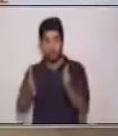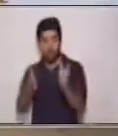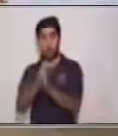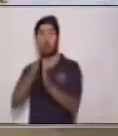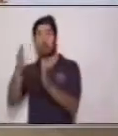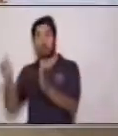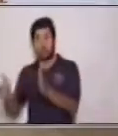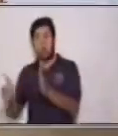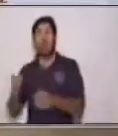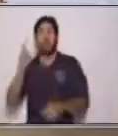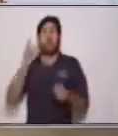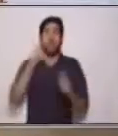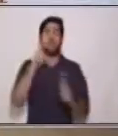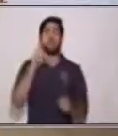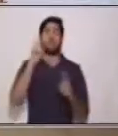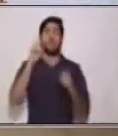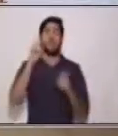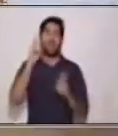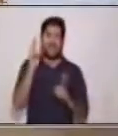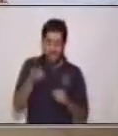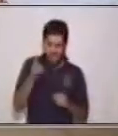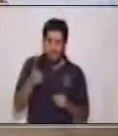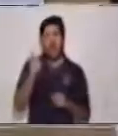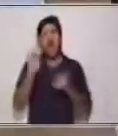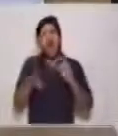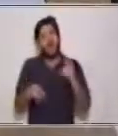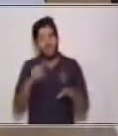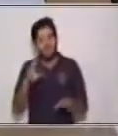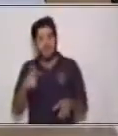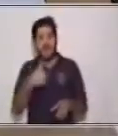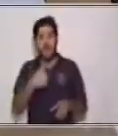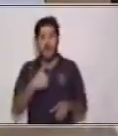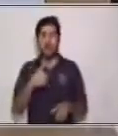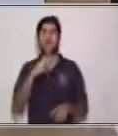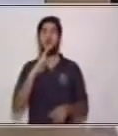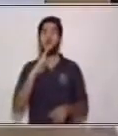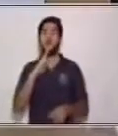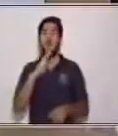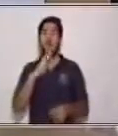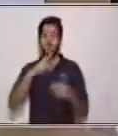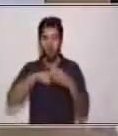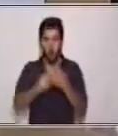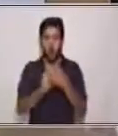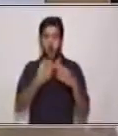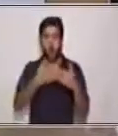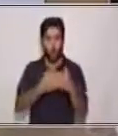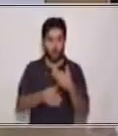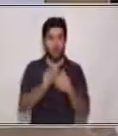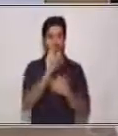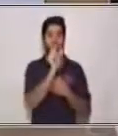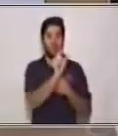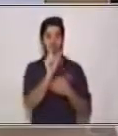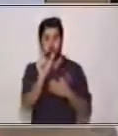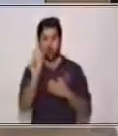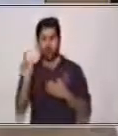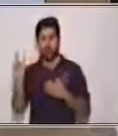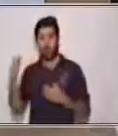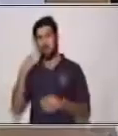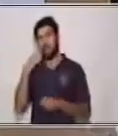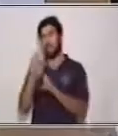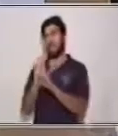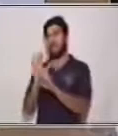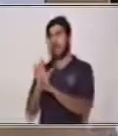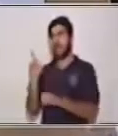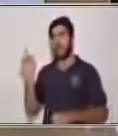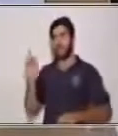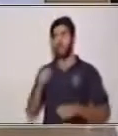verbos, pero hay 3 formas de escribir esos verbos. Los podemos encontrar como infinitivo. Por ejemplo, si es